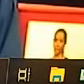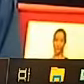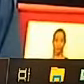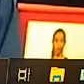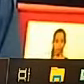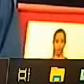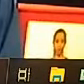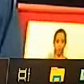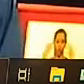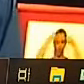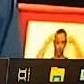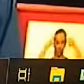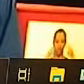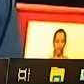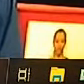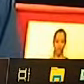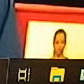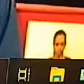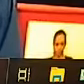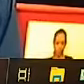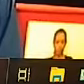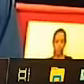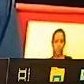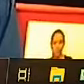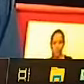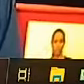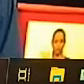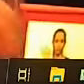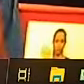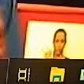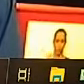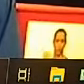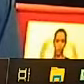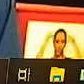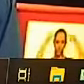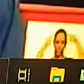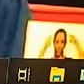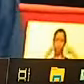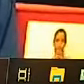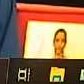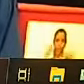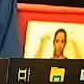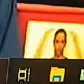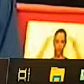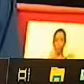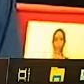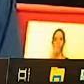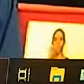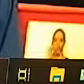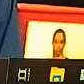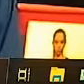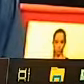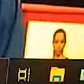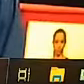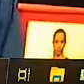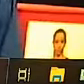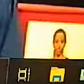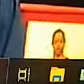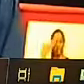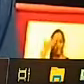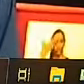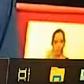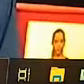irradia en cada uno de sus discursos el comandante presidente Nicolás Maduro. Desde aquí enviarle un mensaje y felicitaciones a